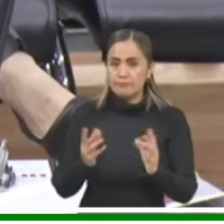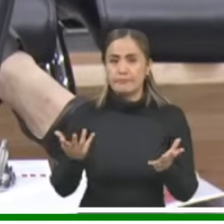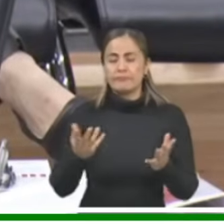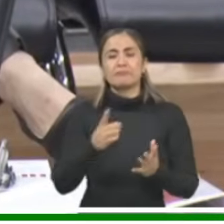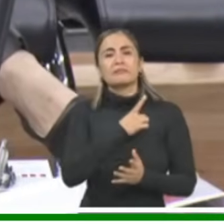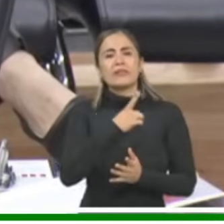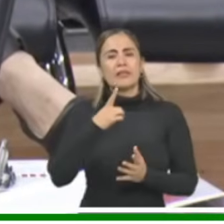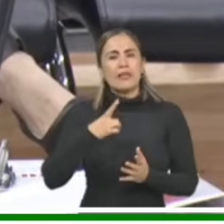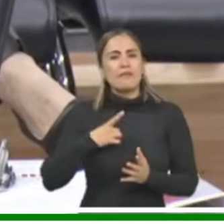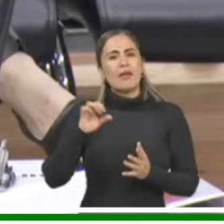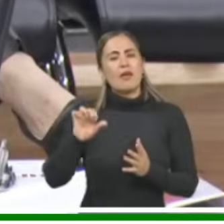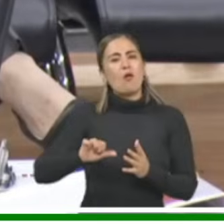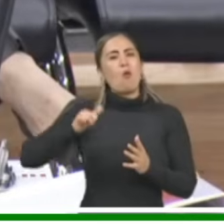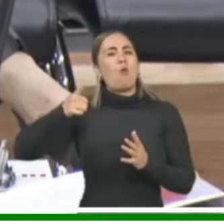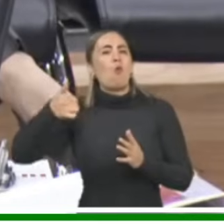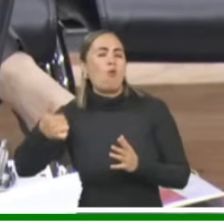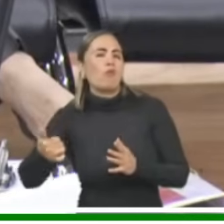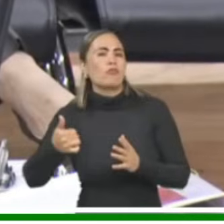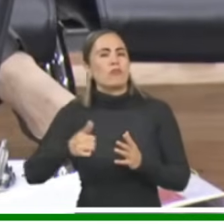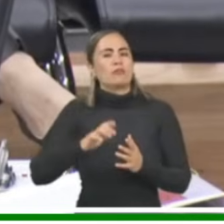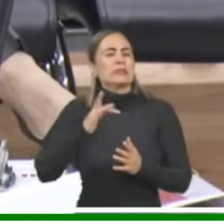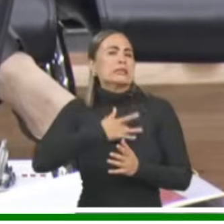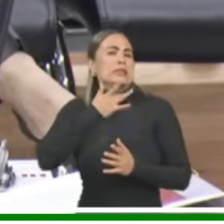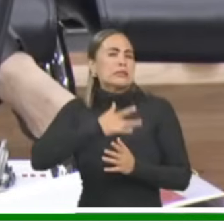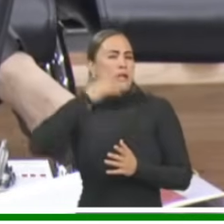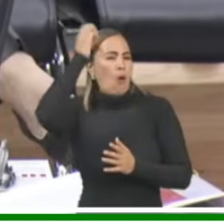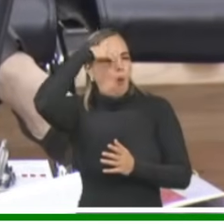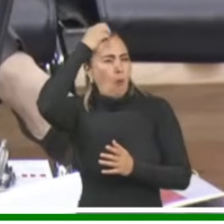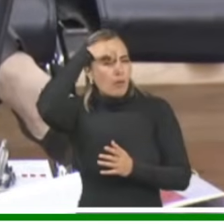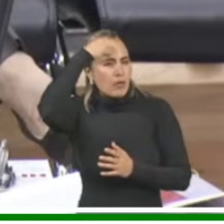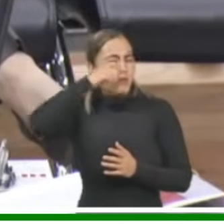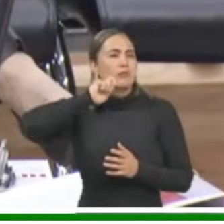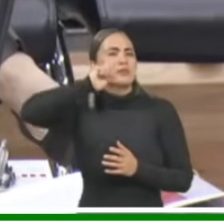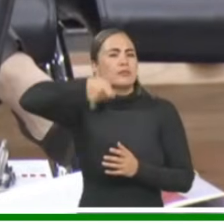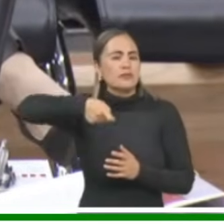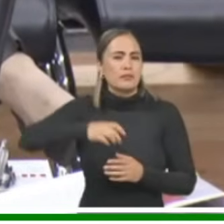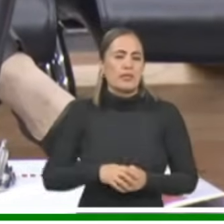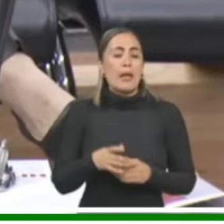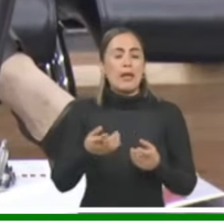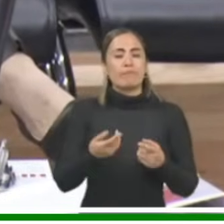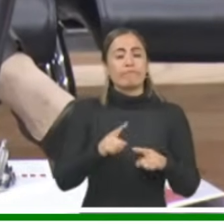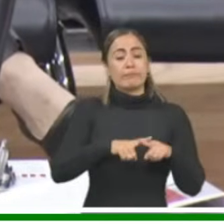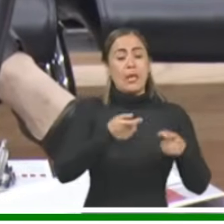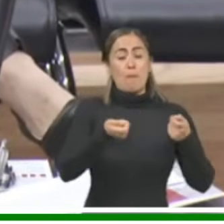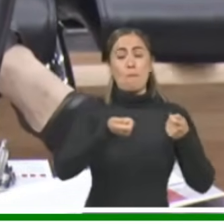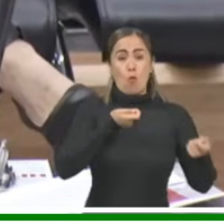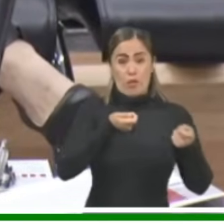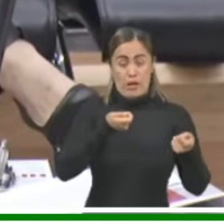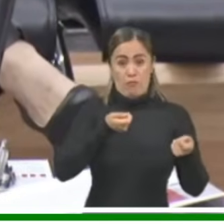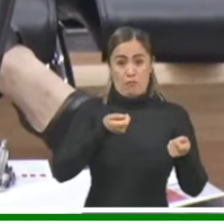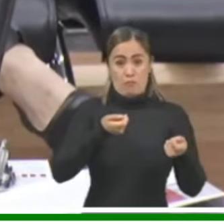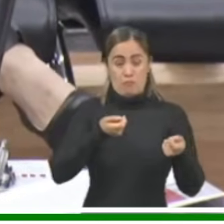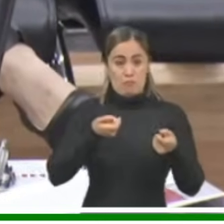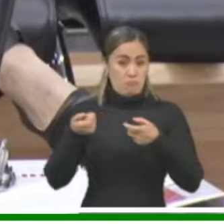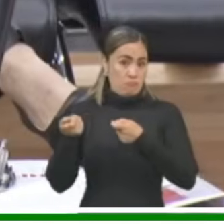otro criterio, y que es que no sean los moderadores sujetos que han